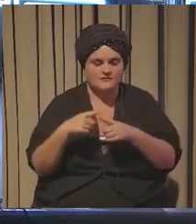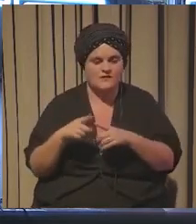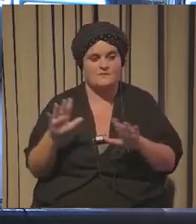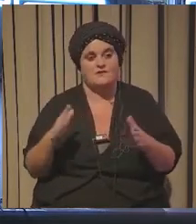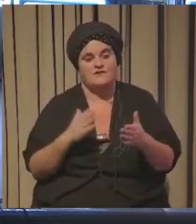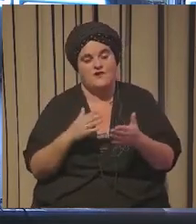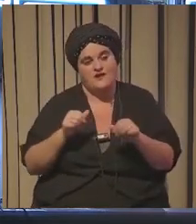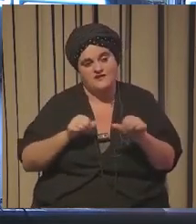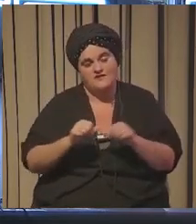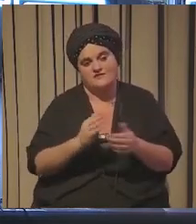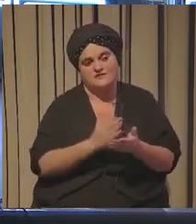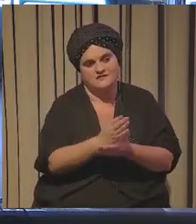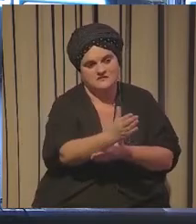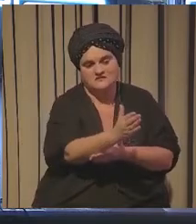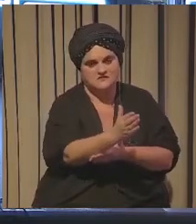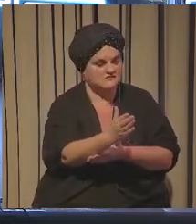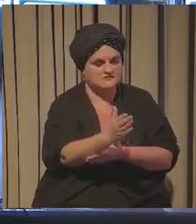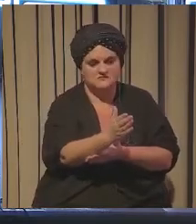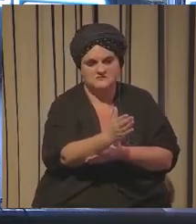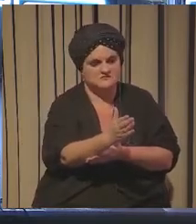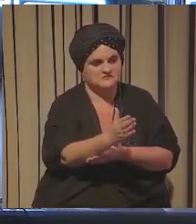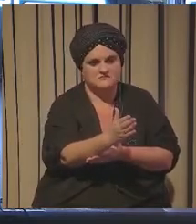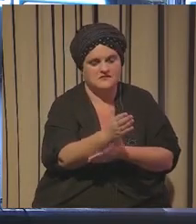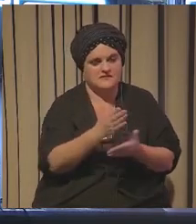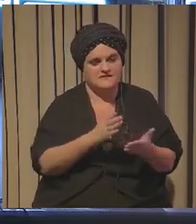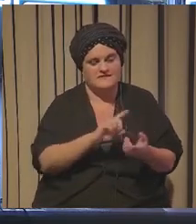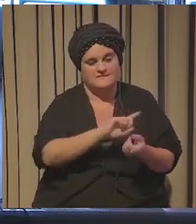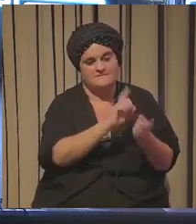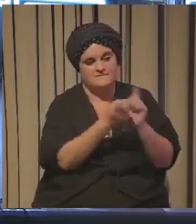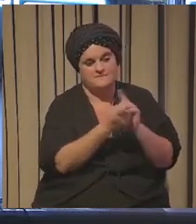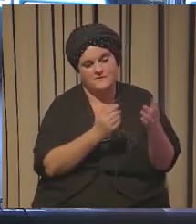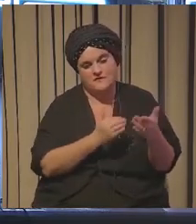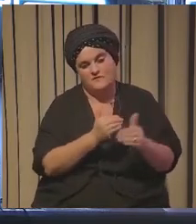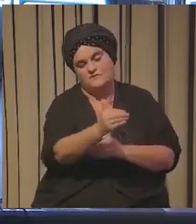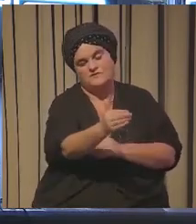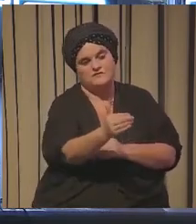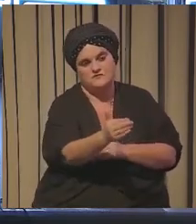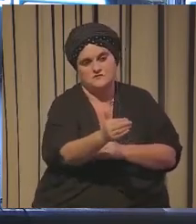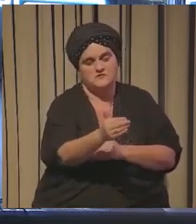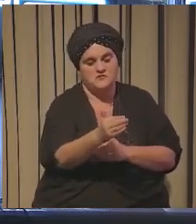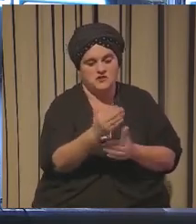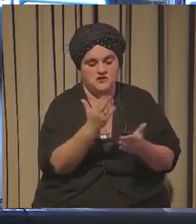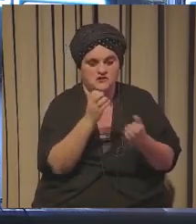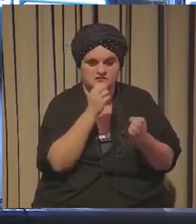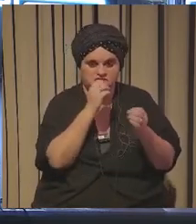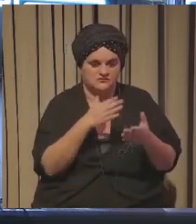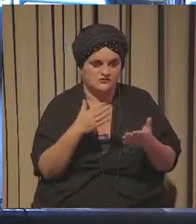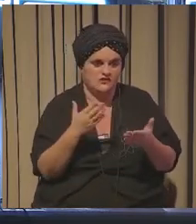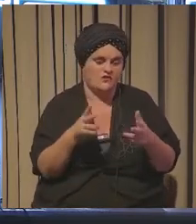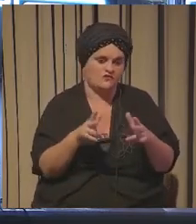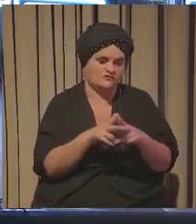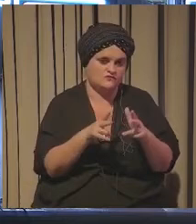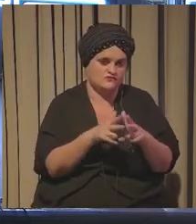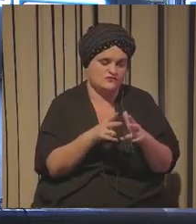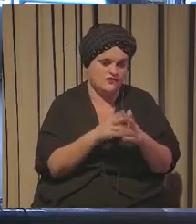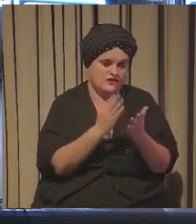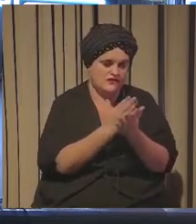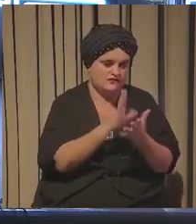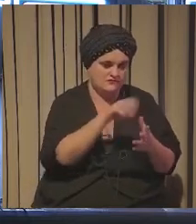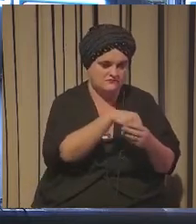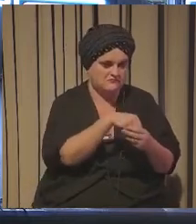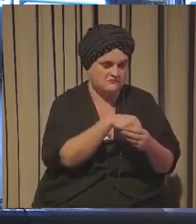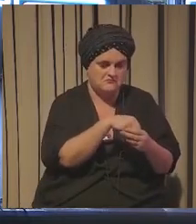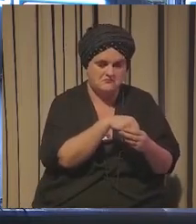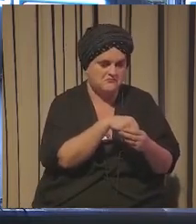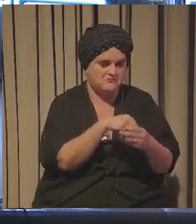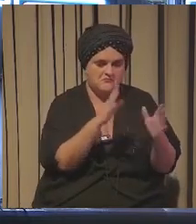tendencias a largo plazo y el cambio a largo plazo ni siquiera forma parte de la clase de historia o de sociología. Y como resultado